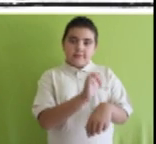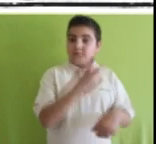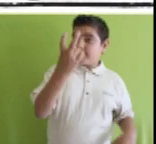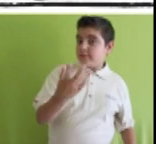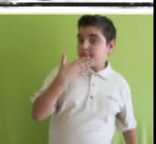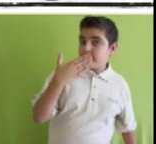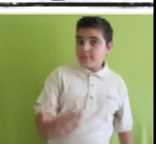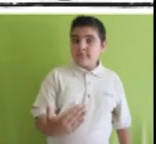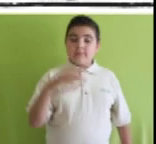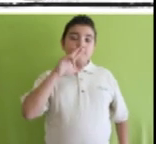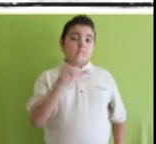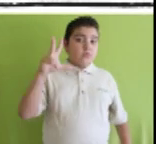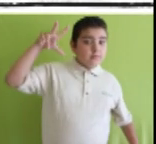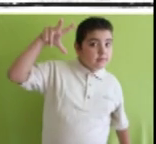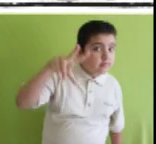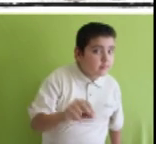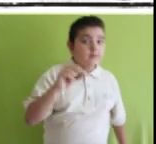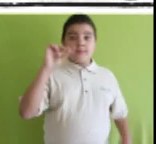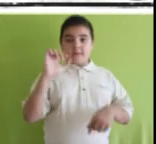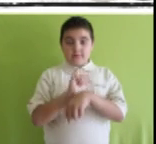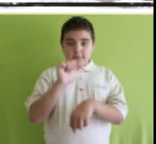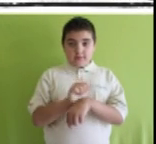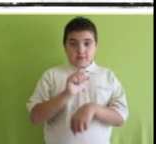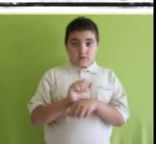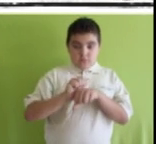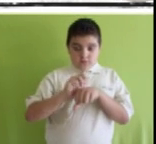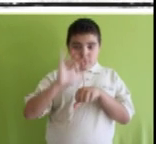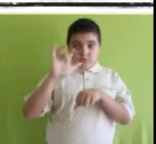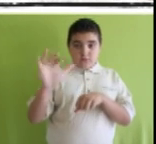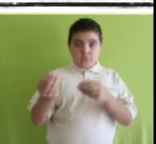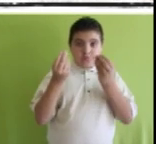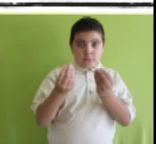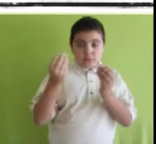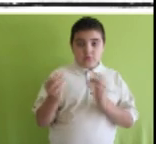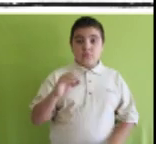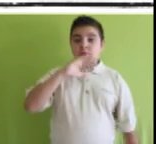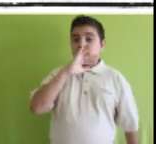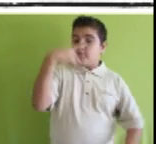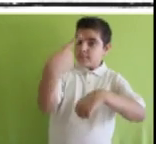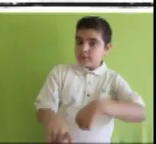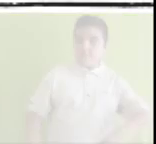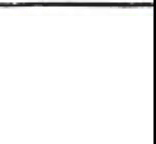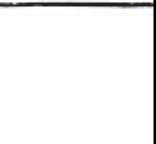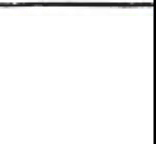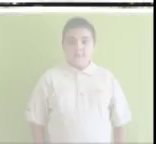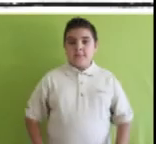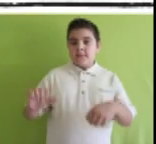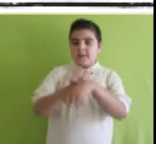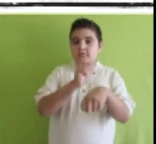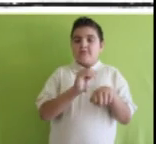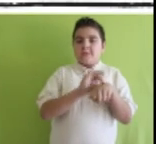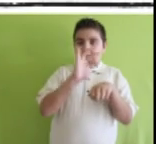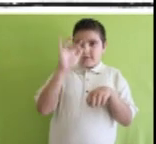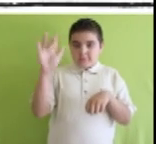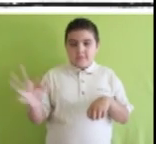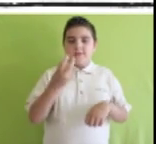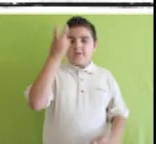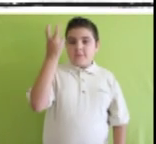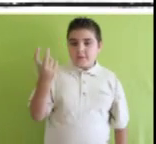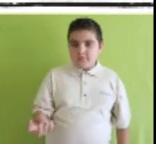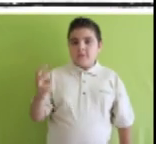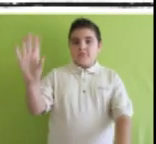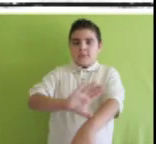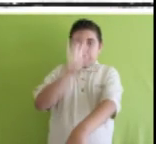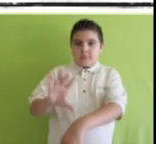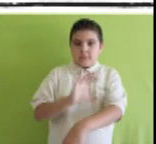siempre el automóvil no es la mejor opción. Genera malos gases y contamina nuestro planeta. Las nubes de humo que salen